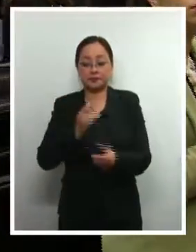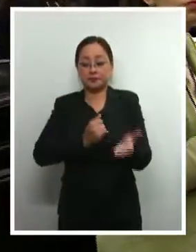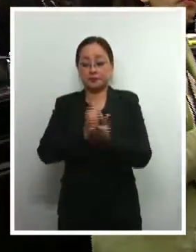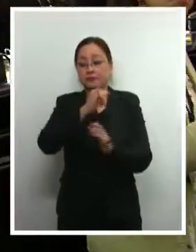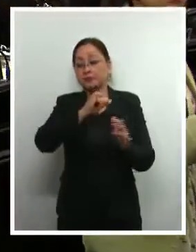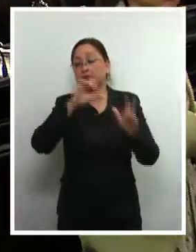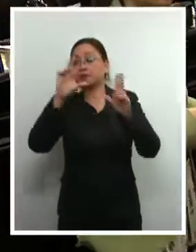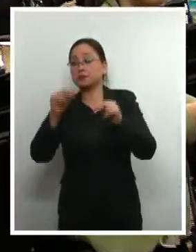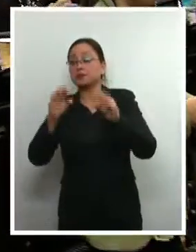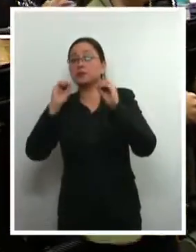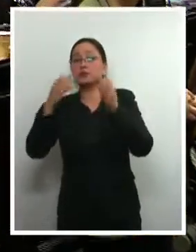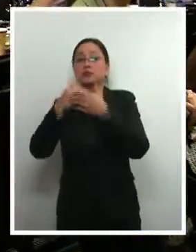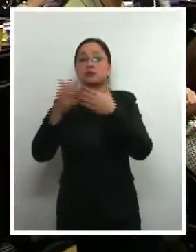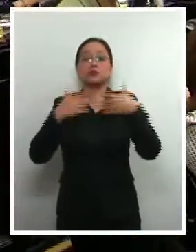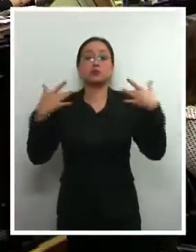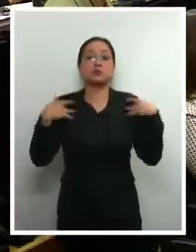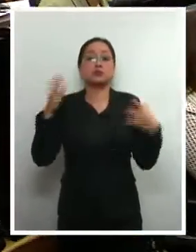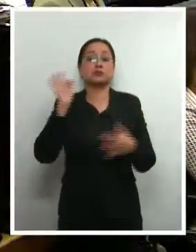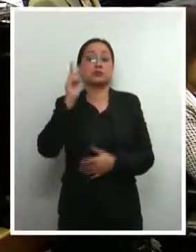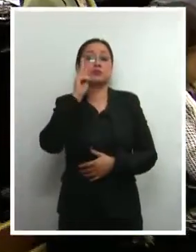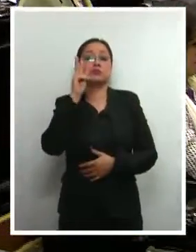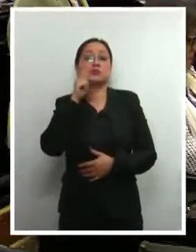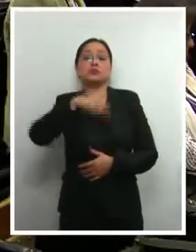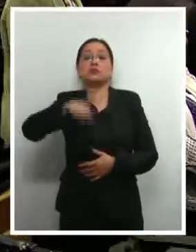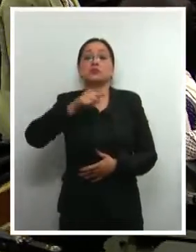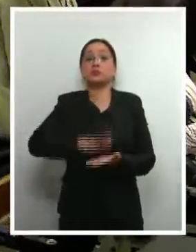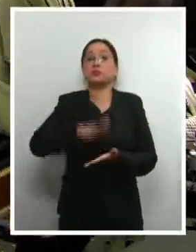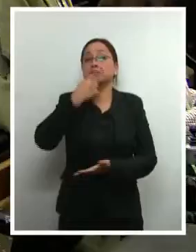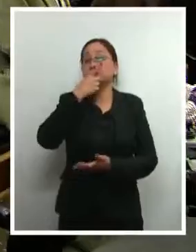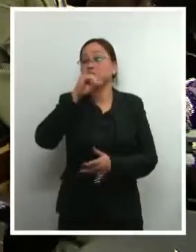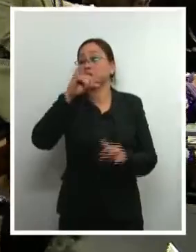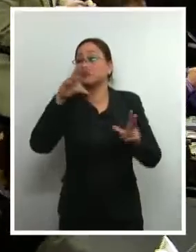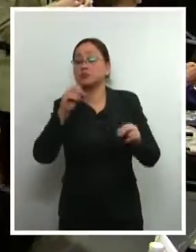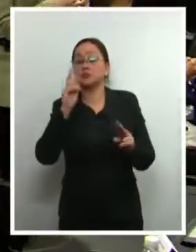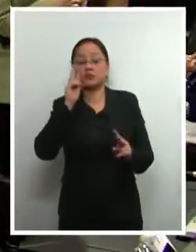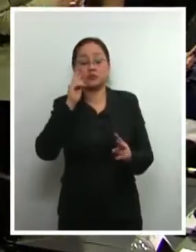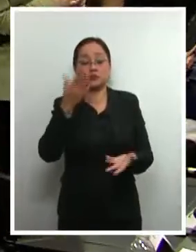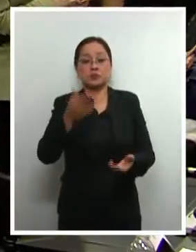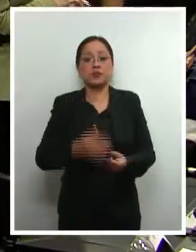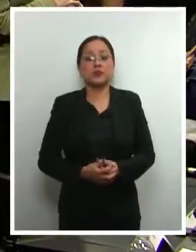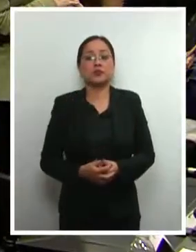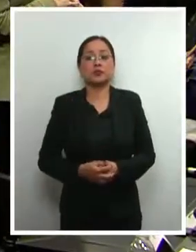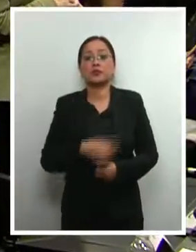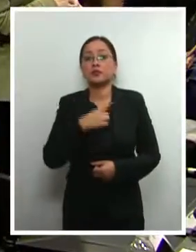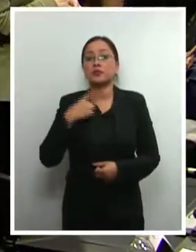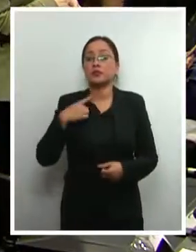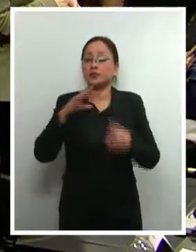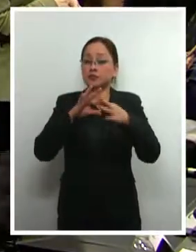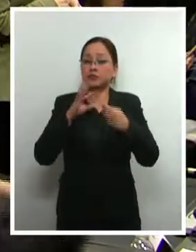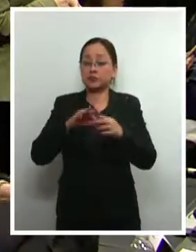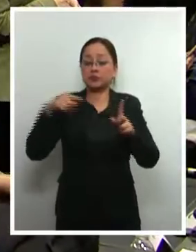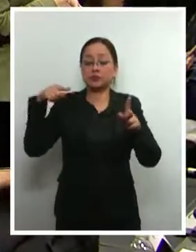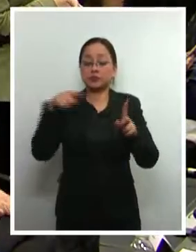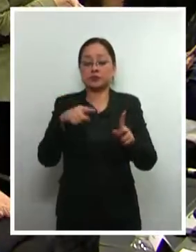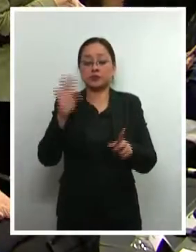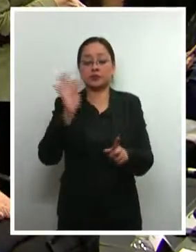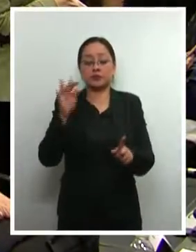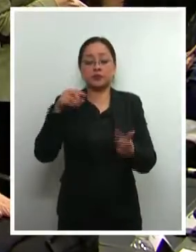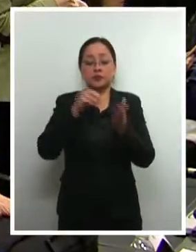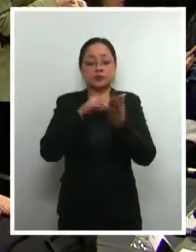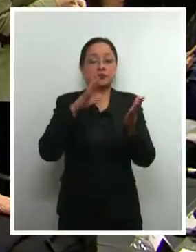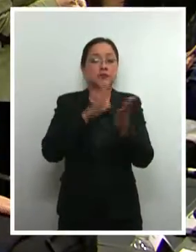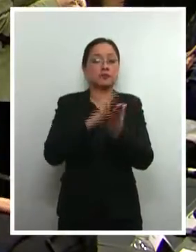o en abstención y saber si se obtiene la mayoría calificada. Hay que mencionar que de acuerdo a lo